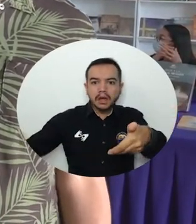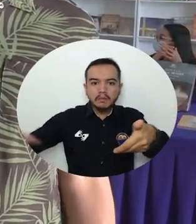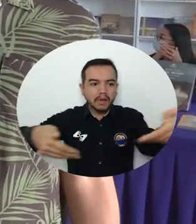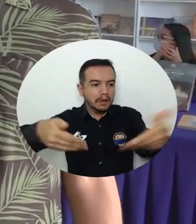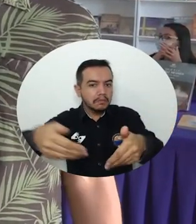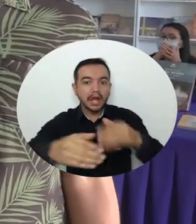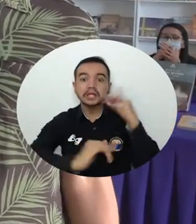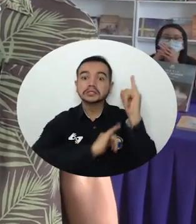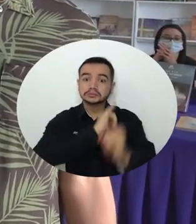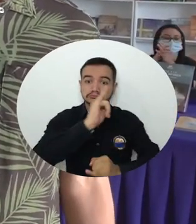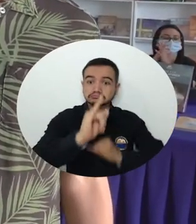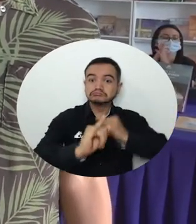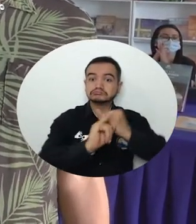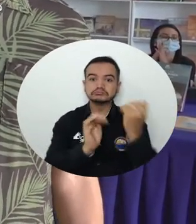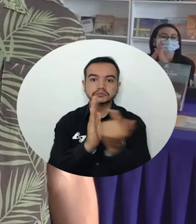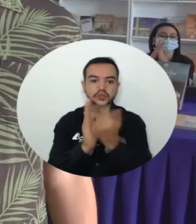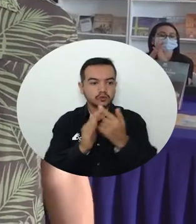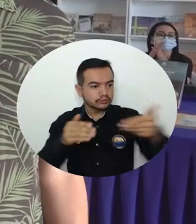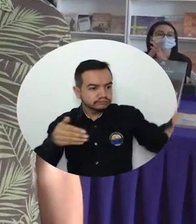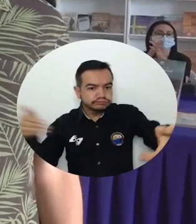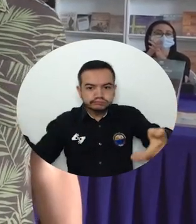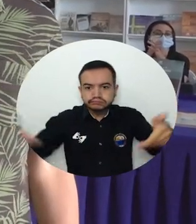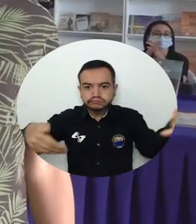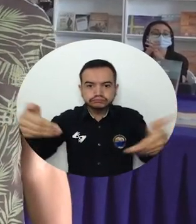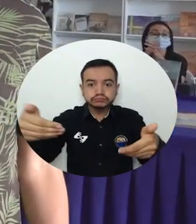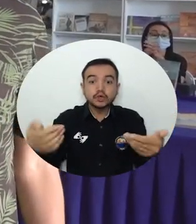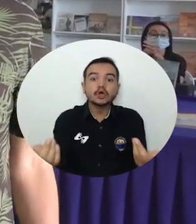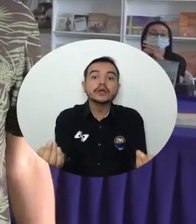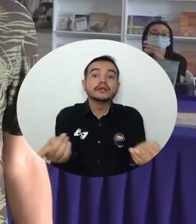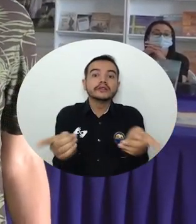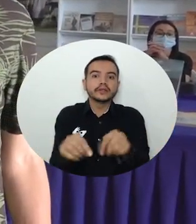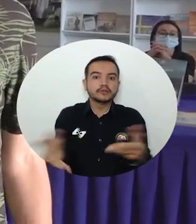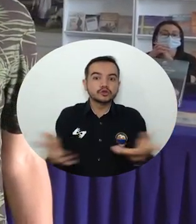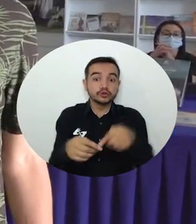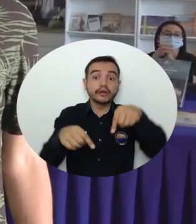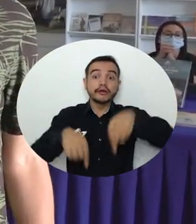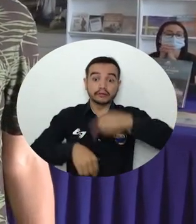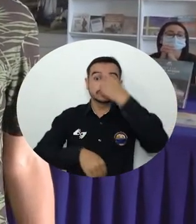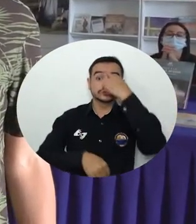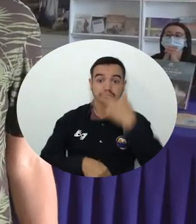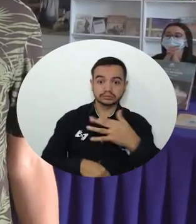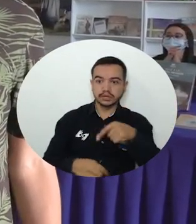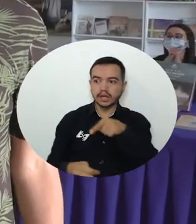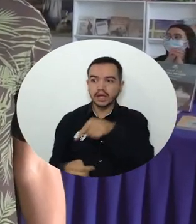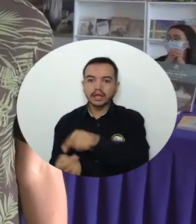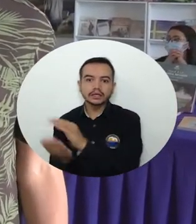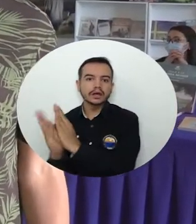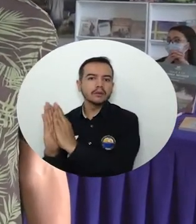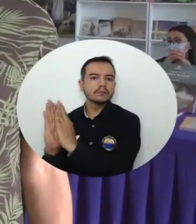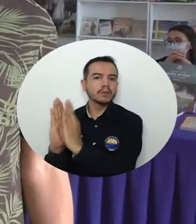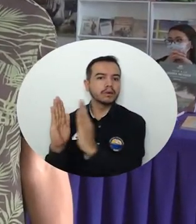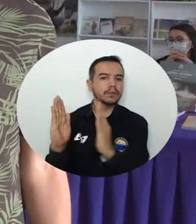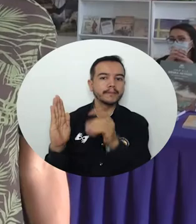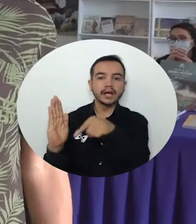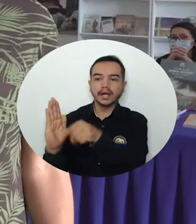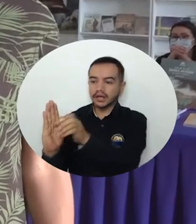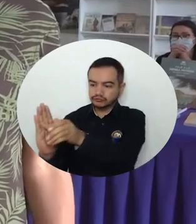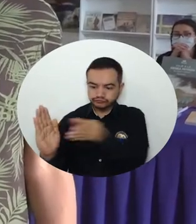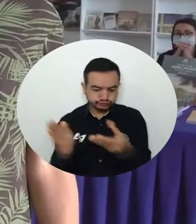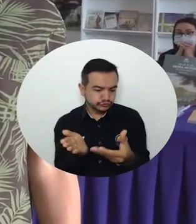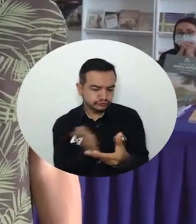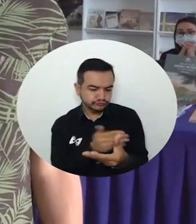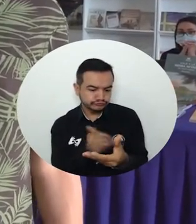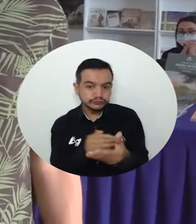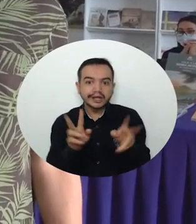editoriales también internacionales, pero también he encontrado editoriales locales, una colección muy linda sobre La Guajira que ahorita